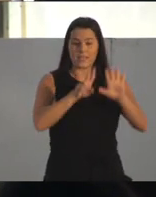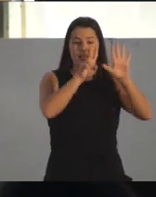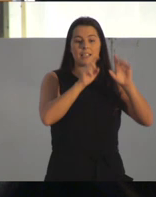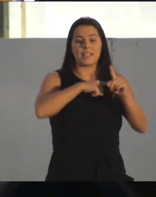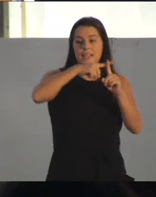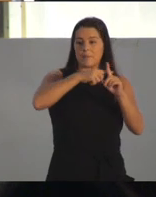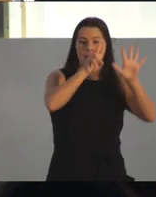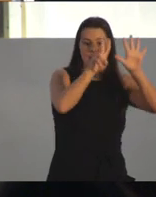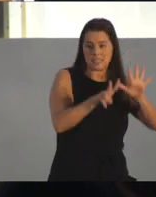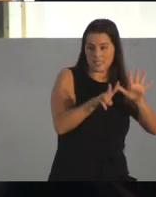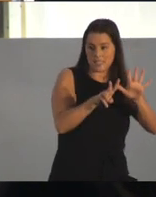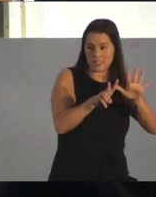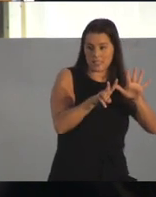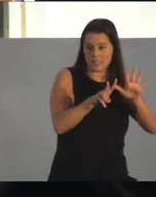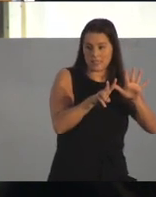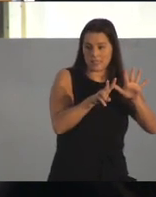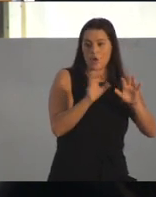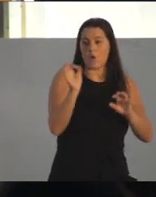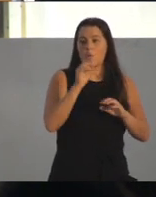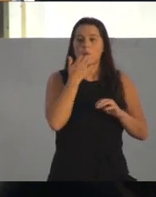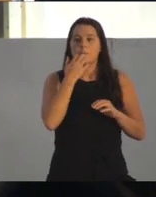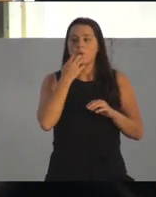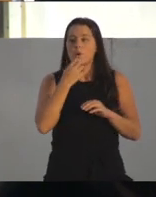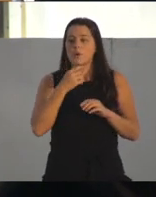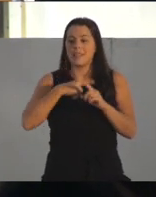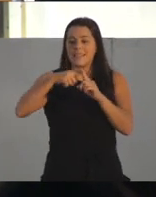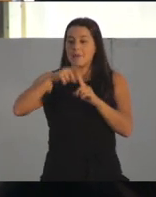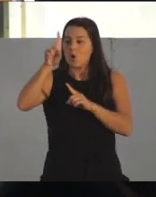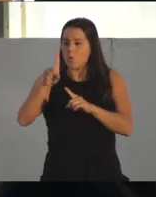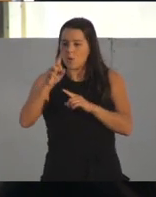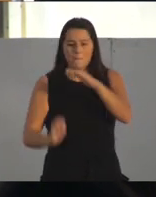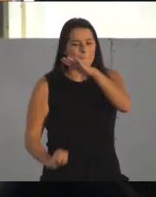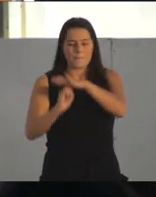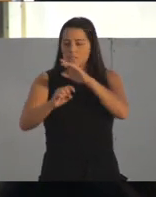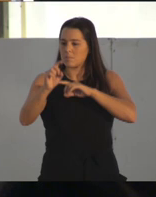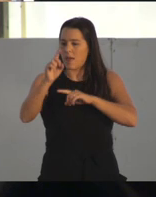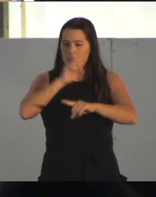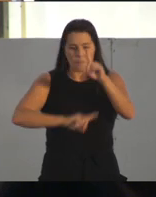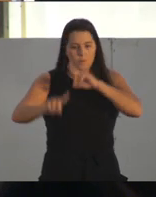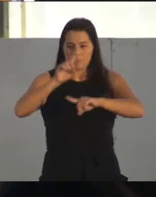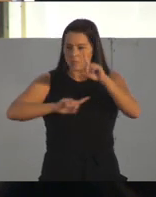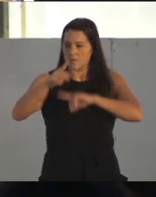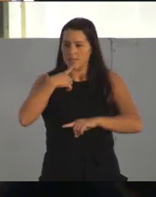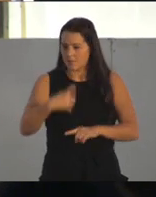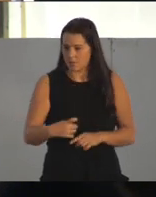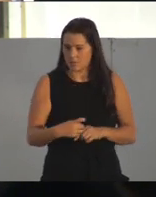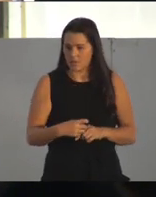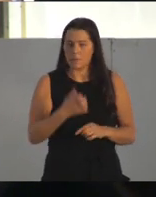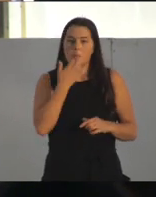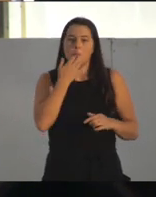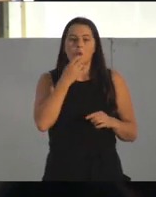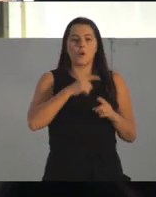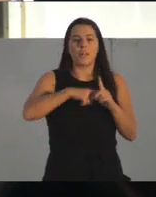ninguna dificultad, en el 1 son personas que tienen muchísimas dificultades para deglutir. Y por medio, el nivel 4, son personas que